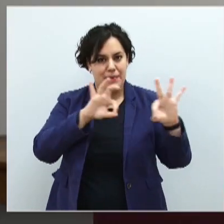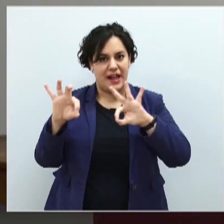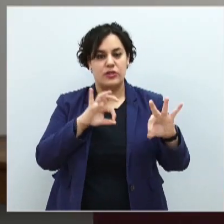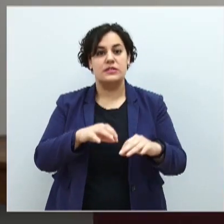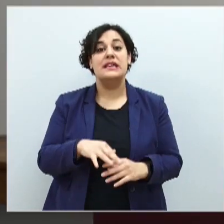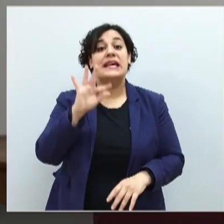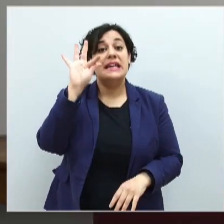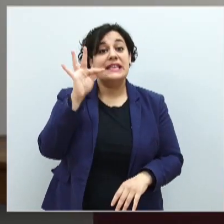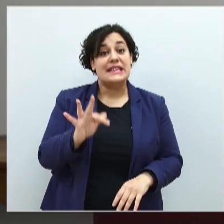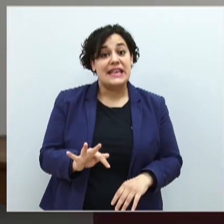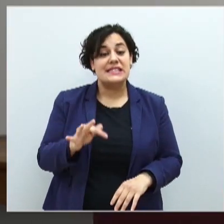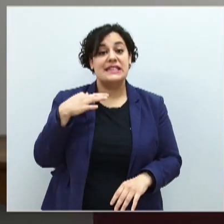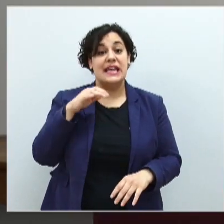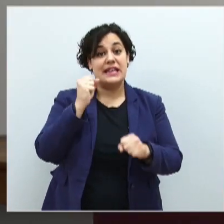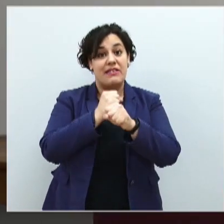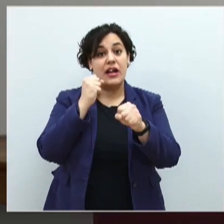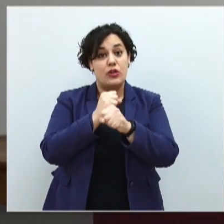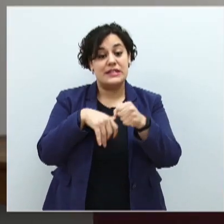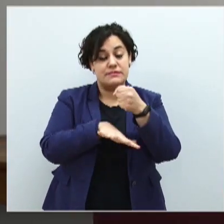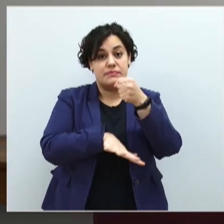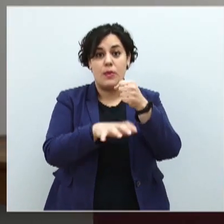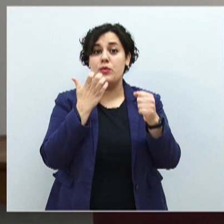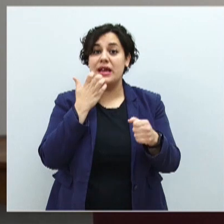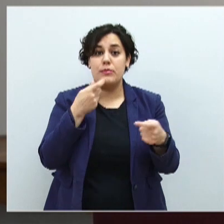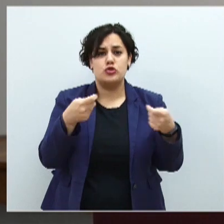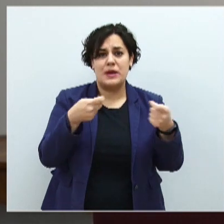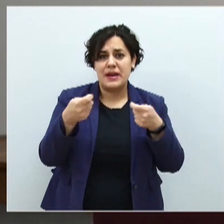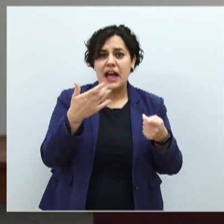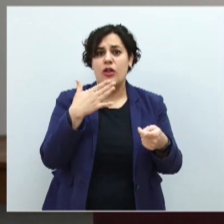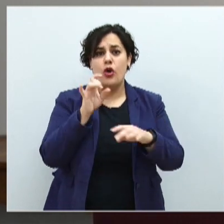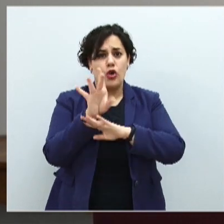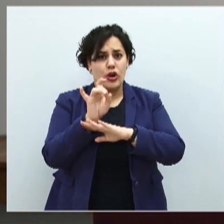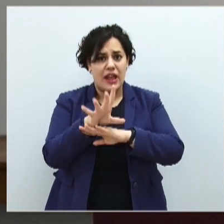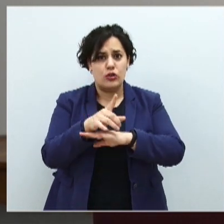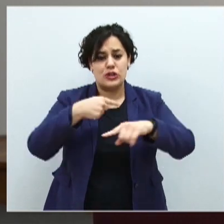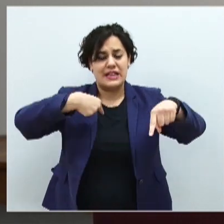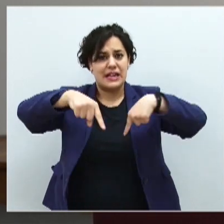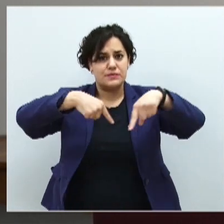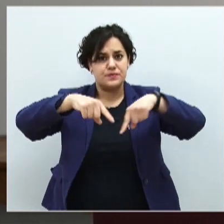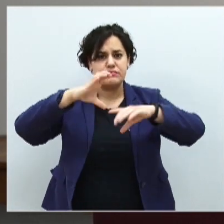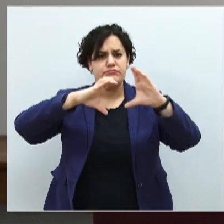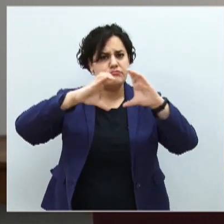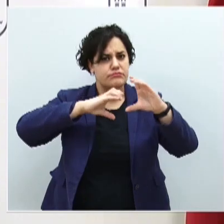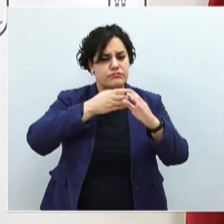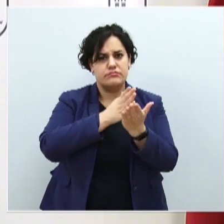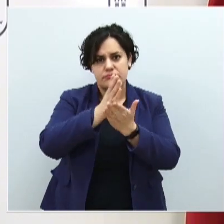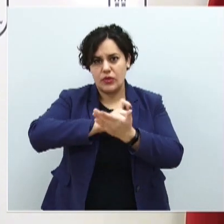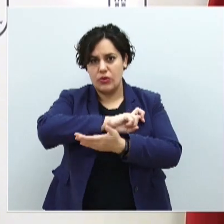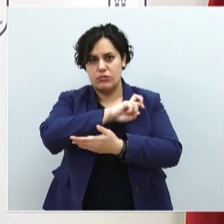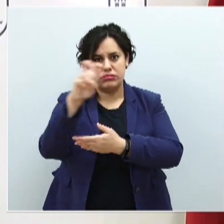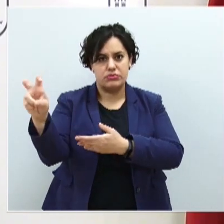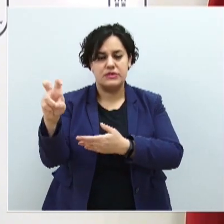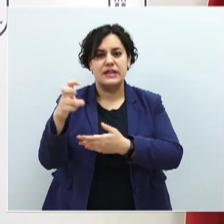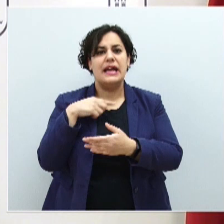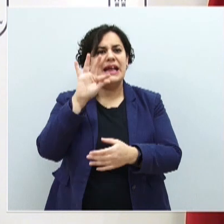los trabajadores de servicios esenciales como empleados de supermercados, de correos, transportistas, medios de comunicación, etcétera? Vamos a